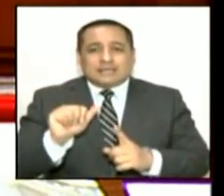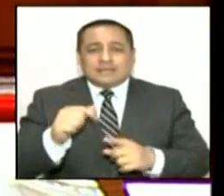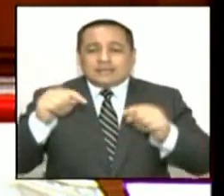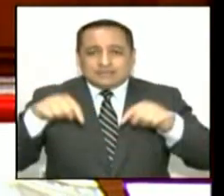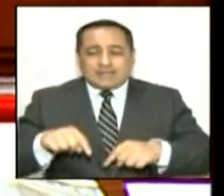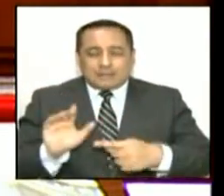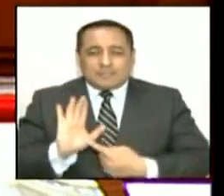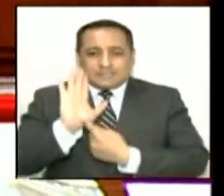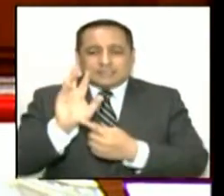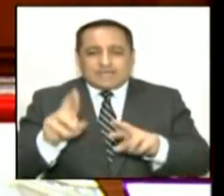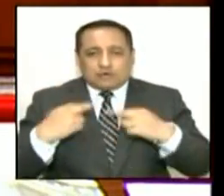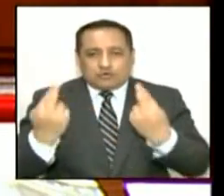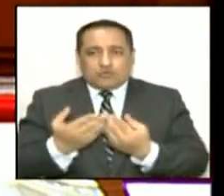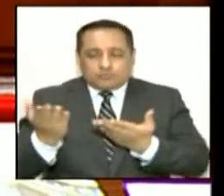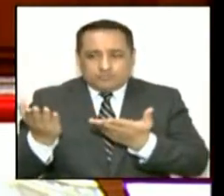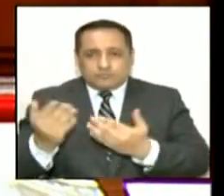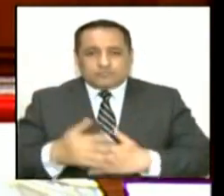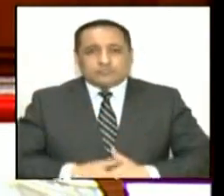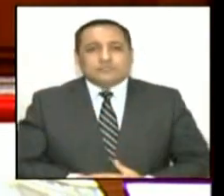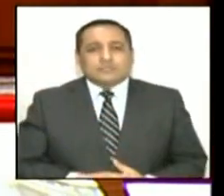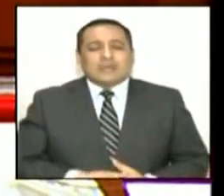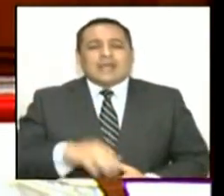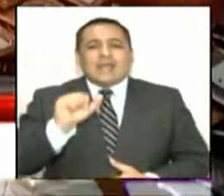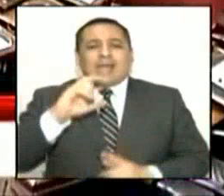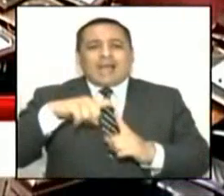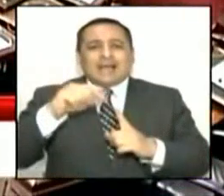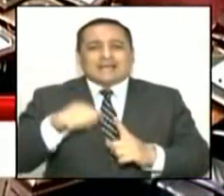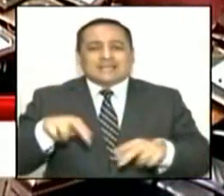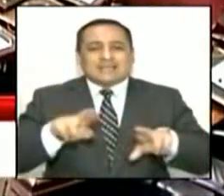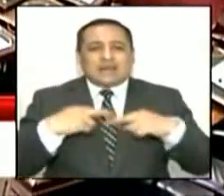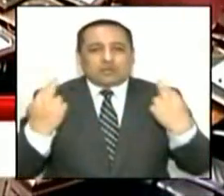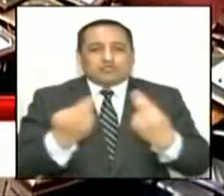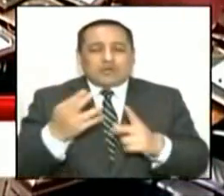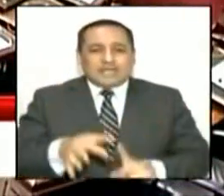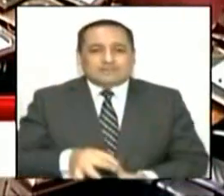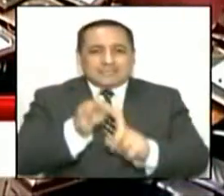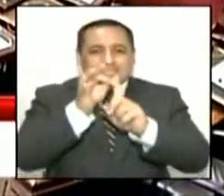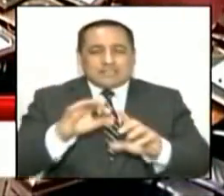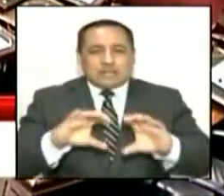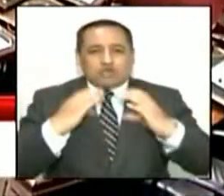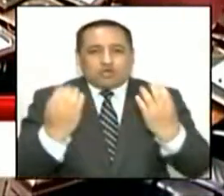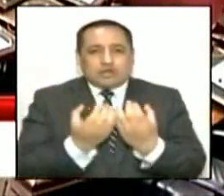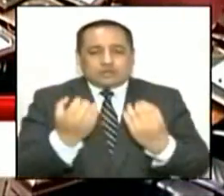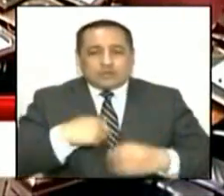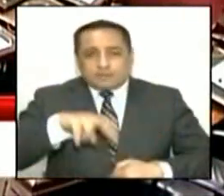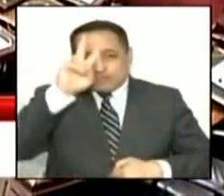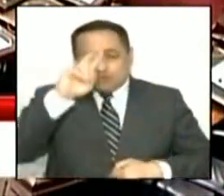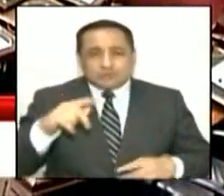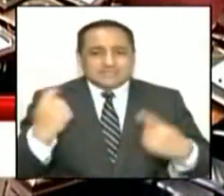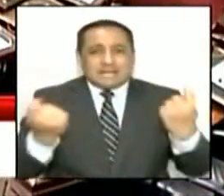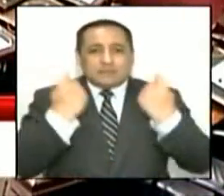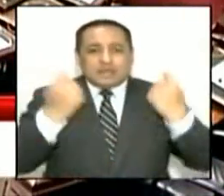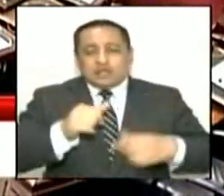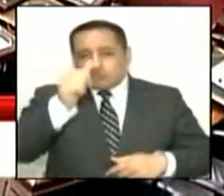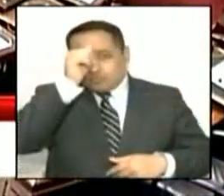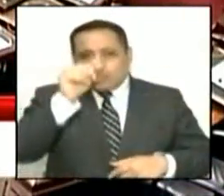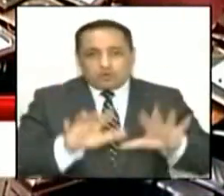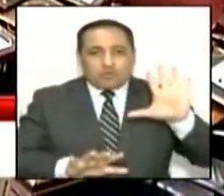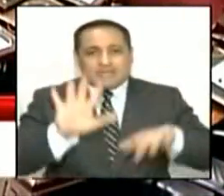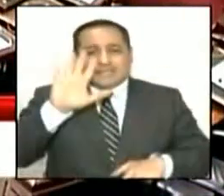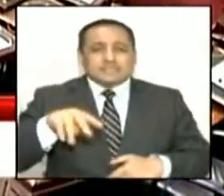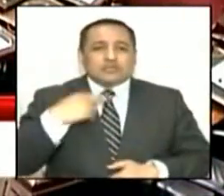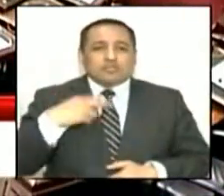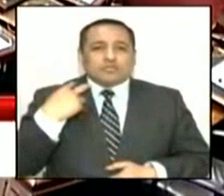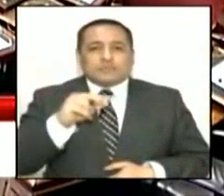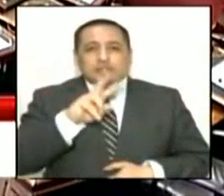la presente sesión, por favor. Acta de la sesión especial del Congreso de la República, celebrada el domingo 15 de noviembre de